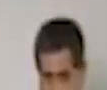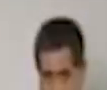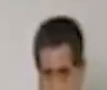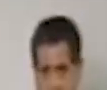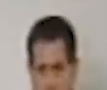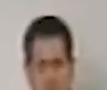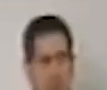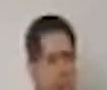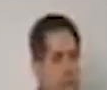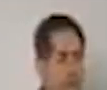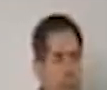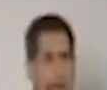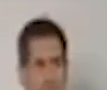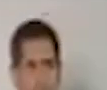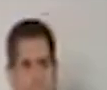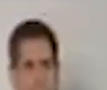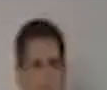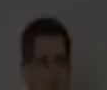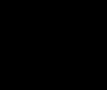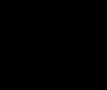estado notimex